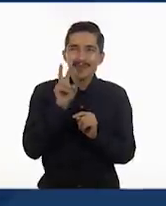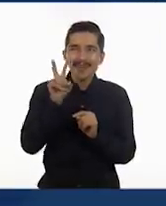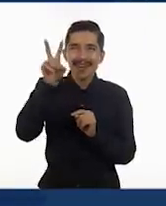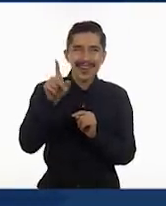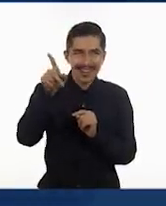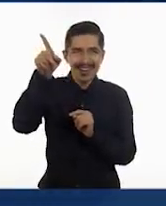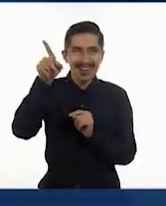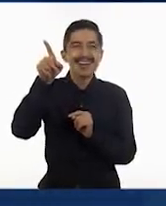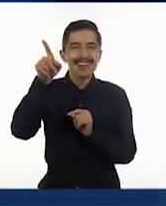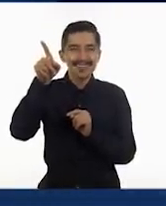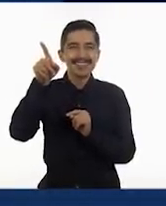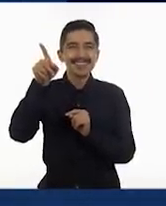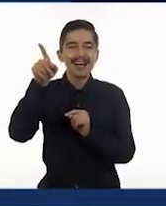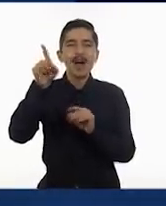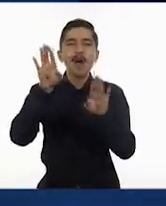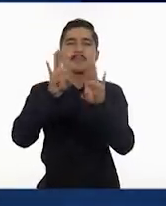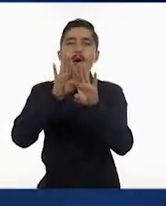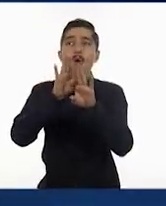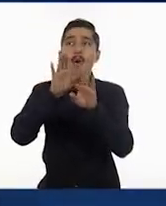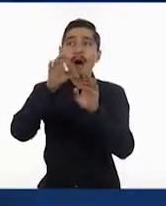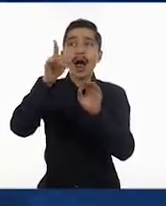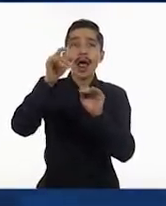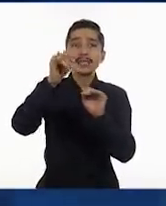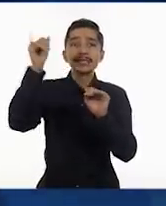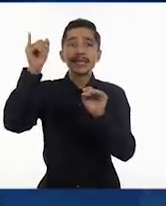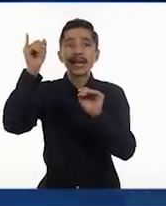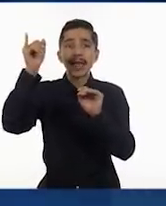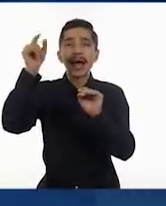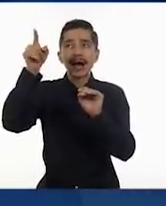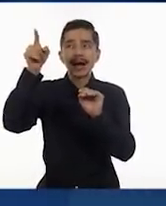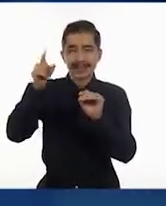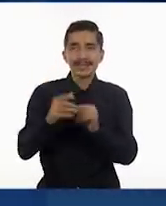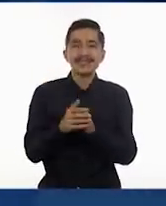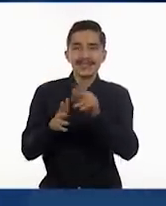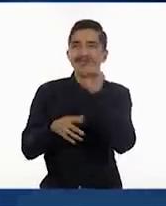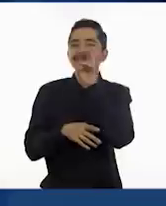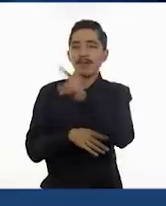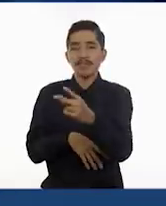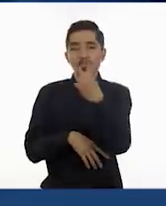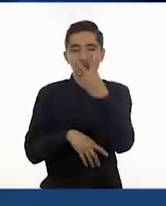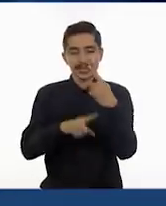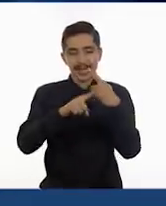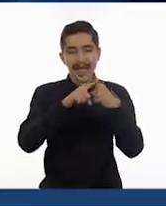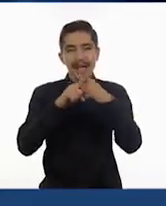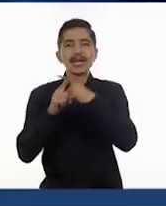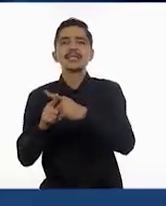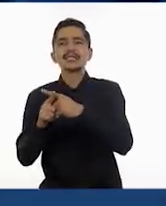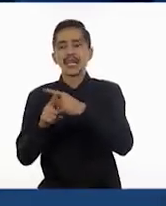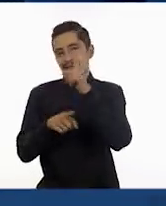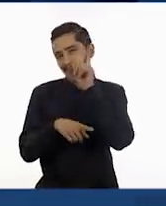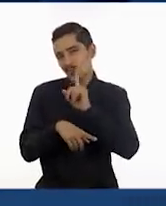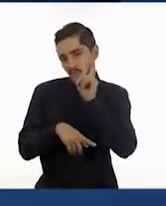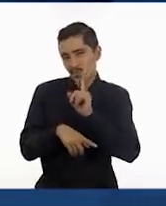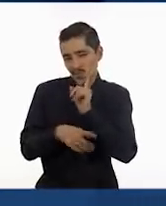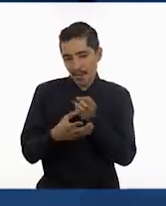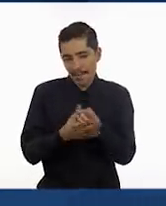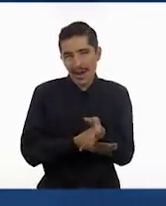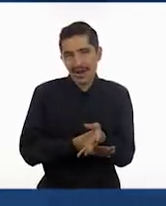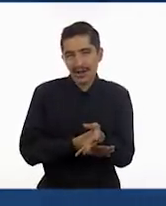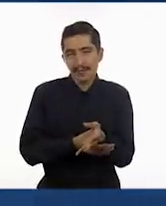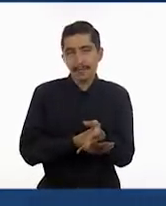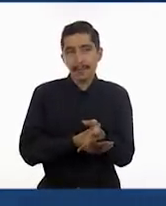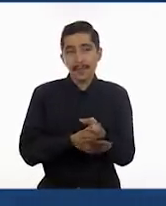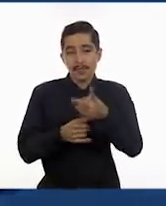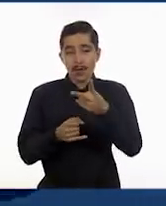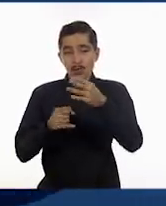primer lugar a la izquierda. Ajá, ¿no? Las dos primeras, al unirse como son 2X, nace niña. Y en los dos